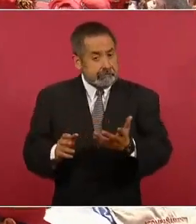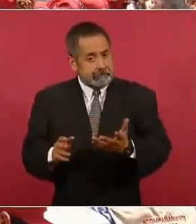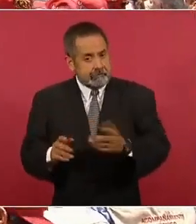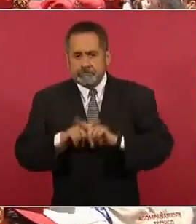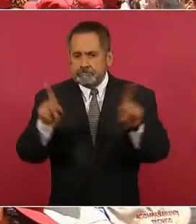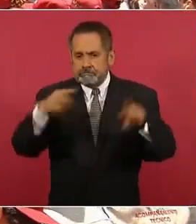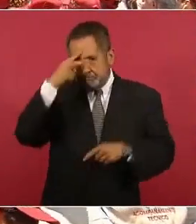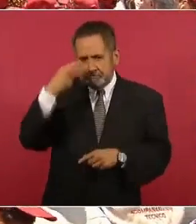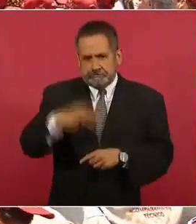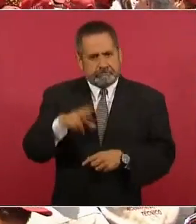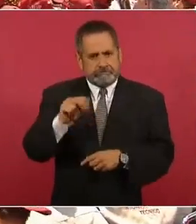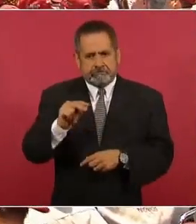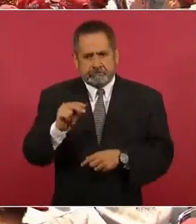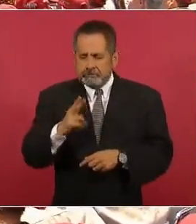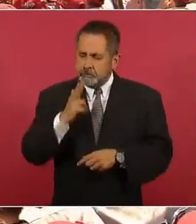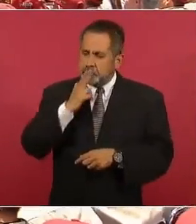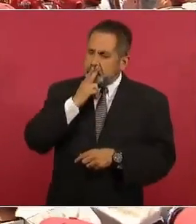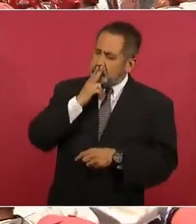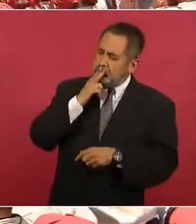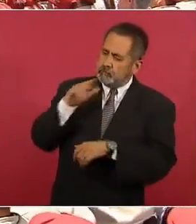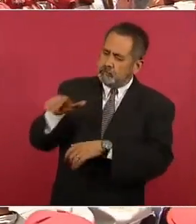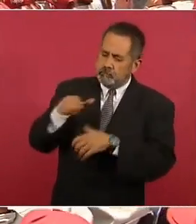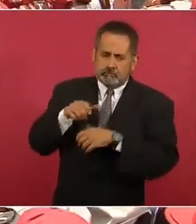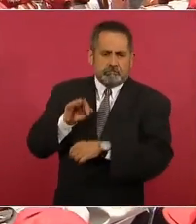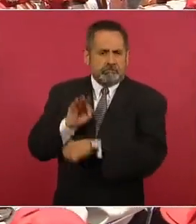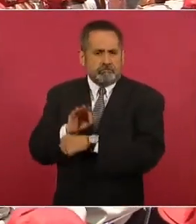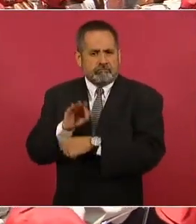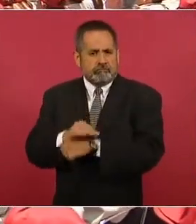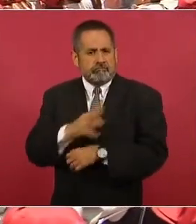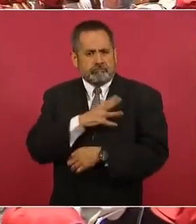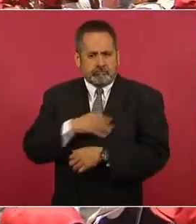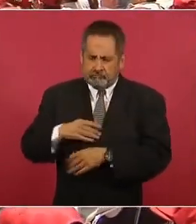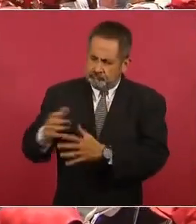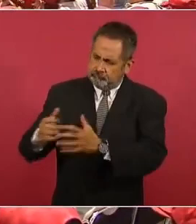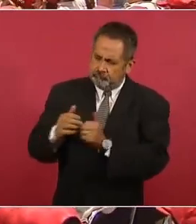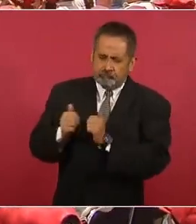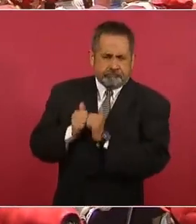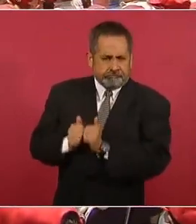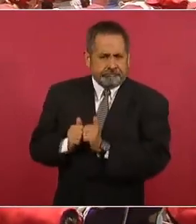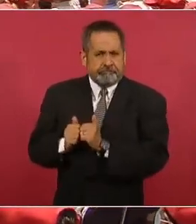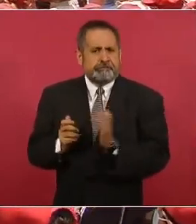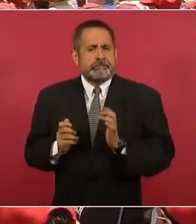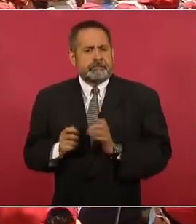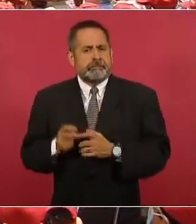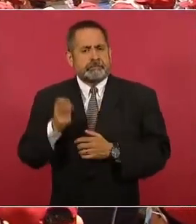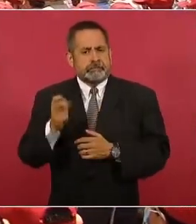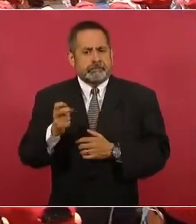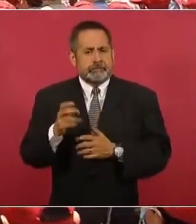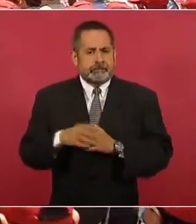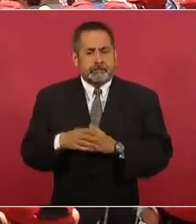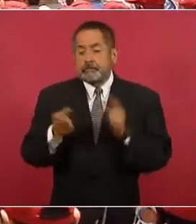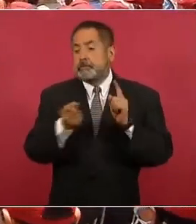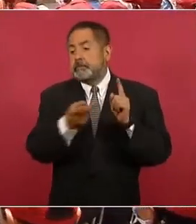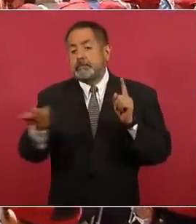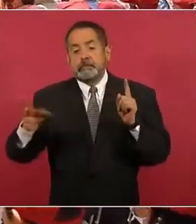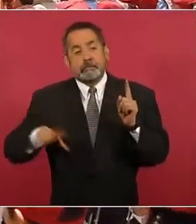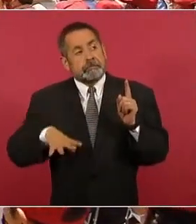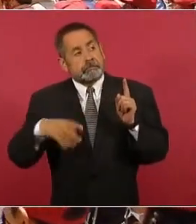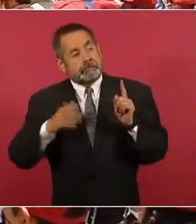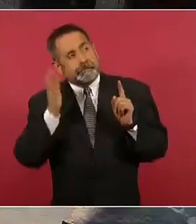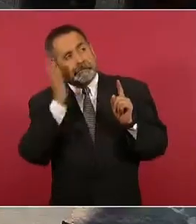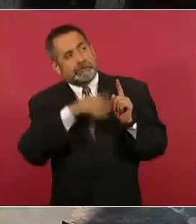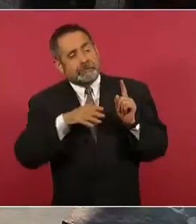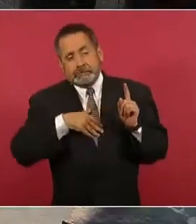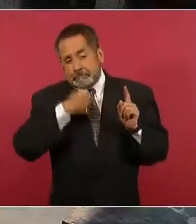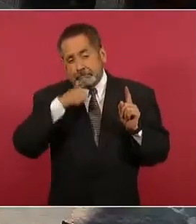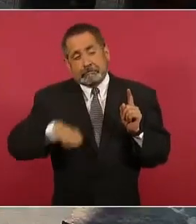no queremos que nuestros hijos se vayan, y por eso abusan y se quedan hasta más